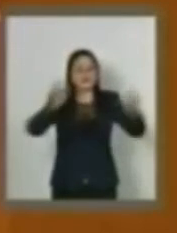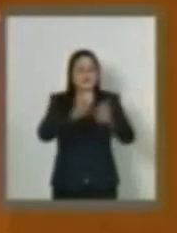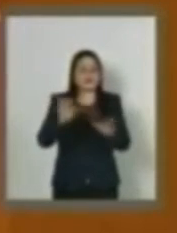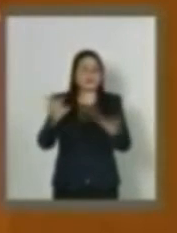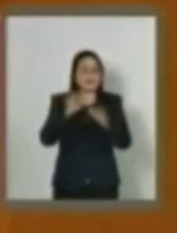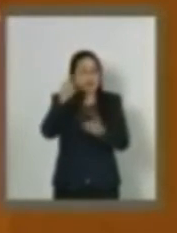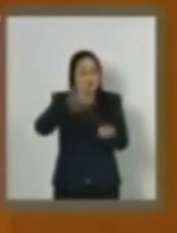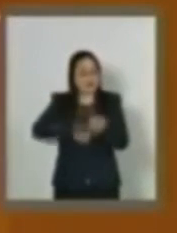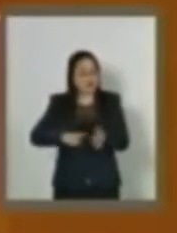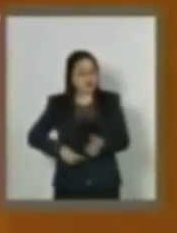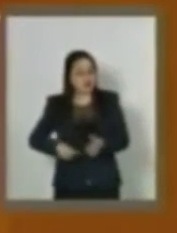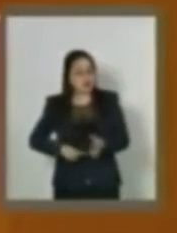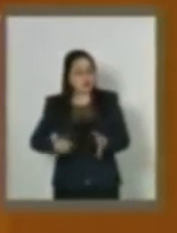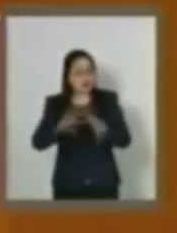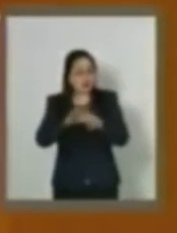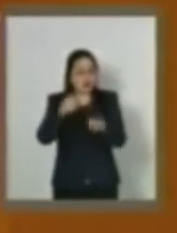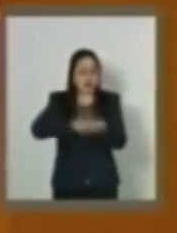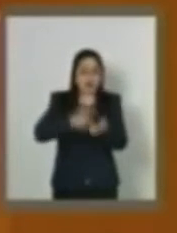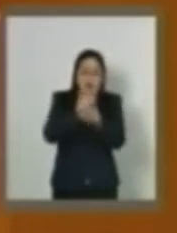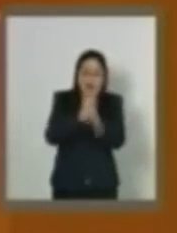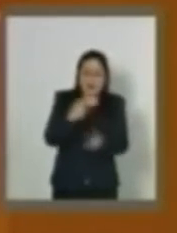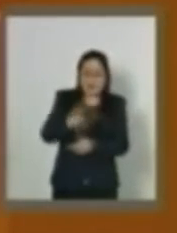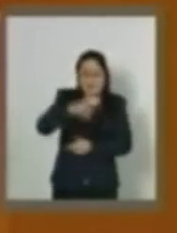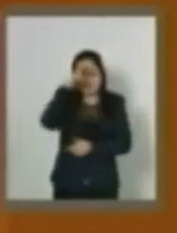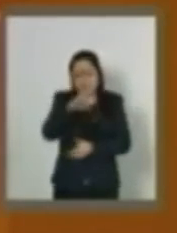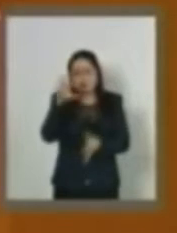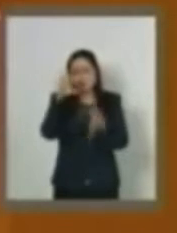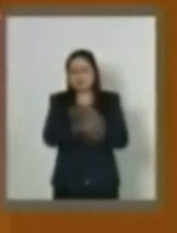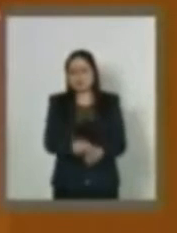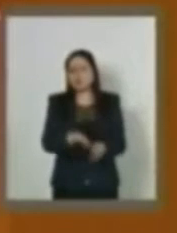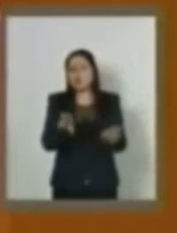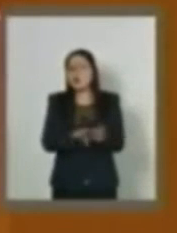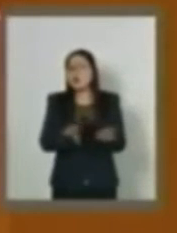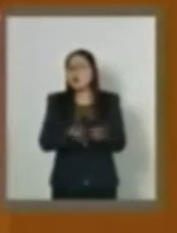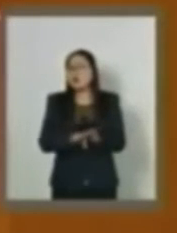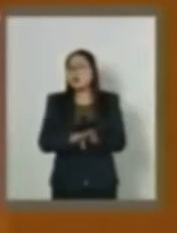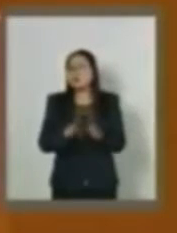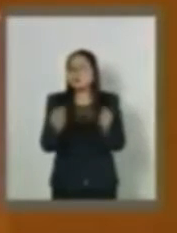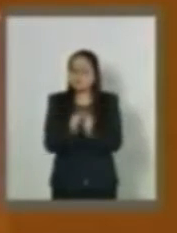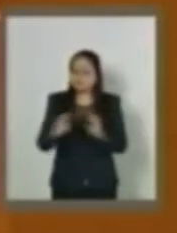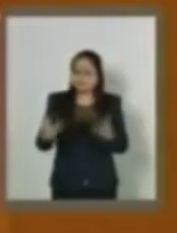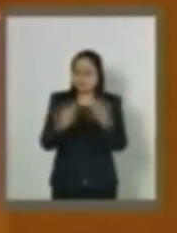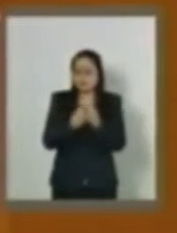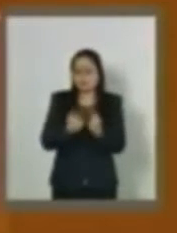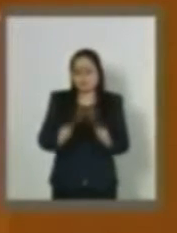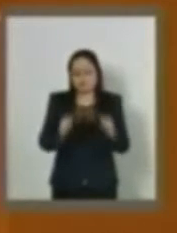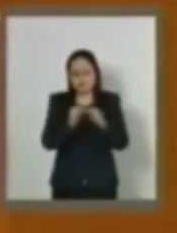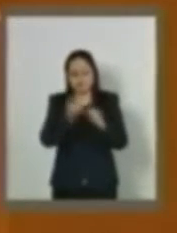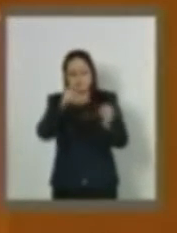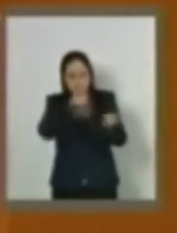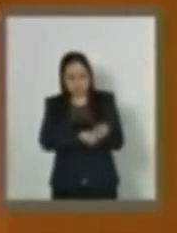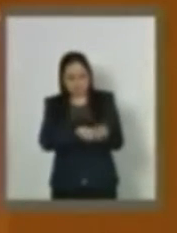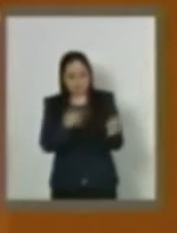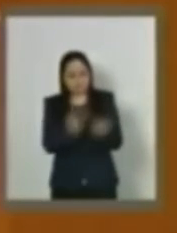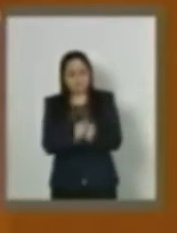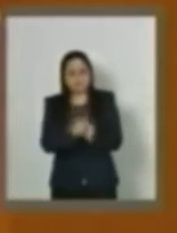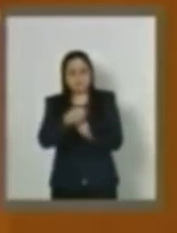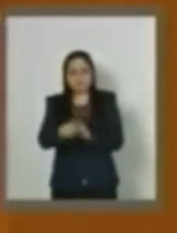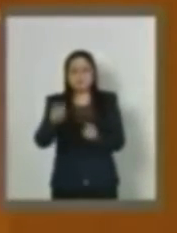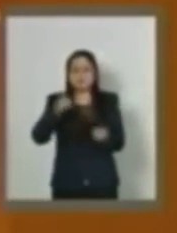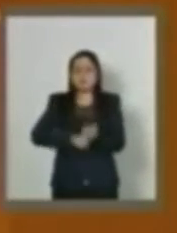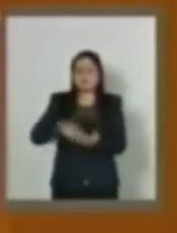discusión sigue y se prevé, Vianey, auditorio, pues que se apruebe con unos cambios mínimos y maquillados como lo han señalado en